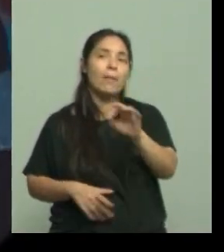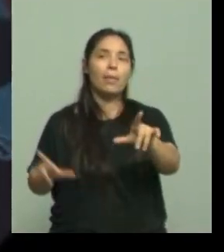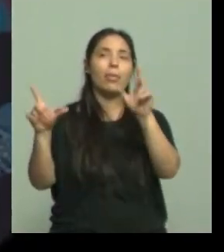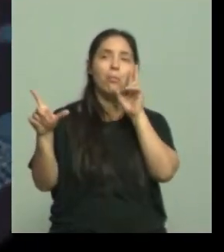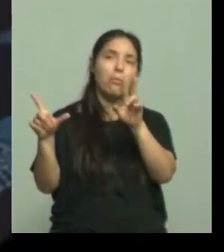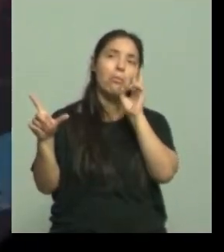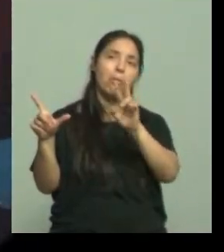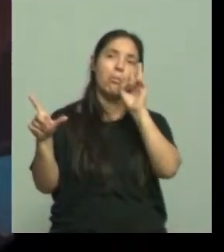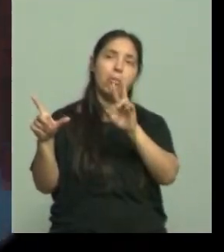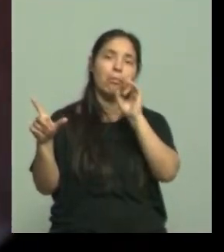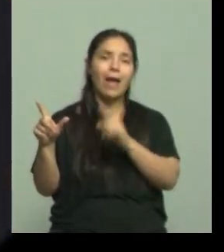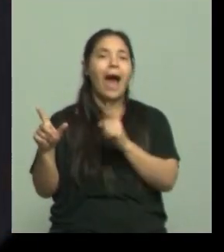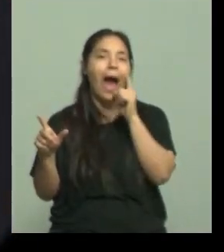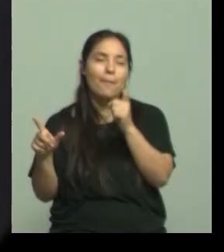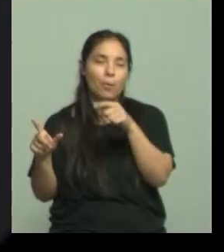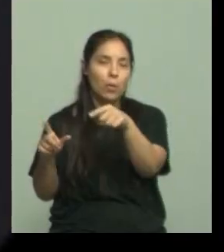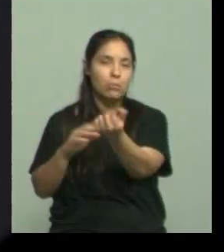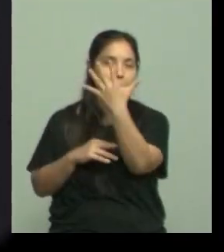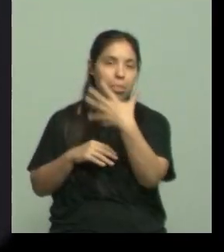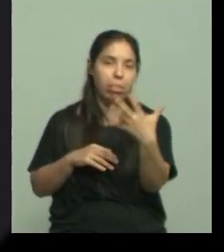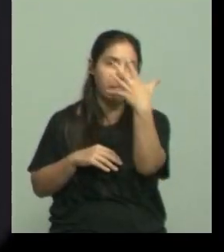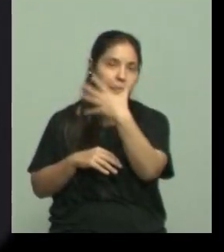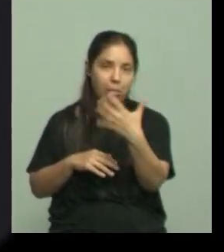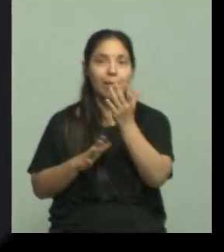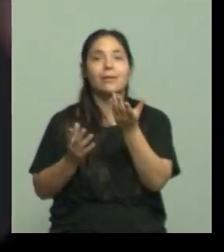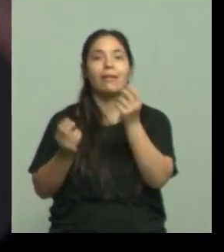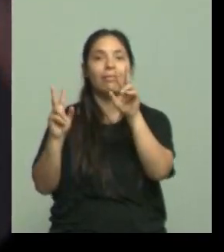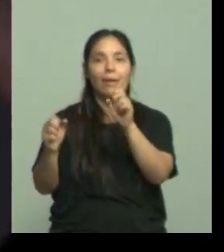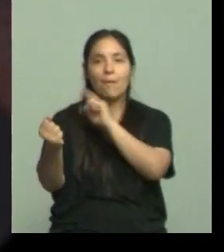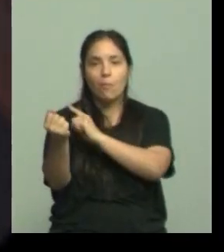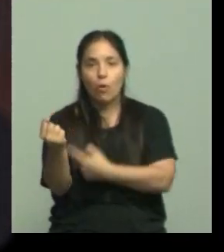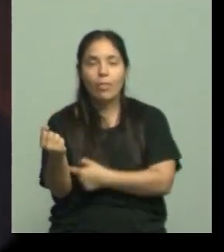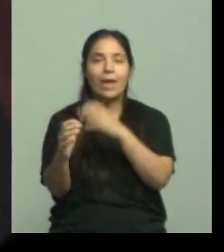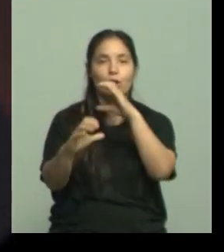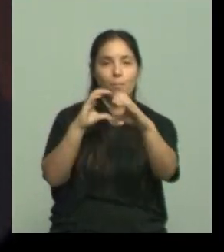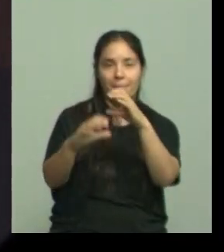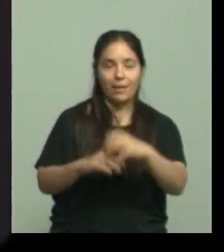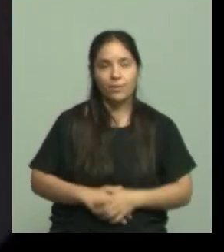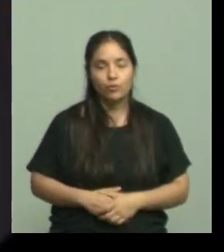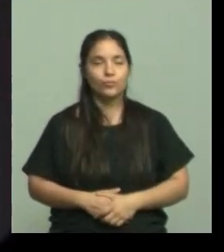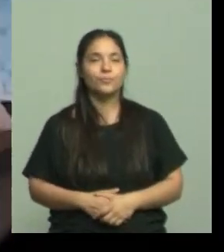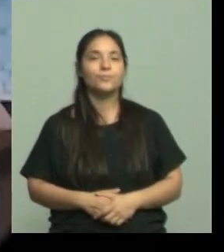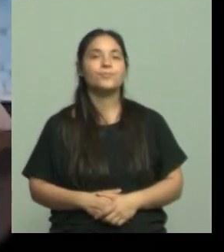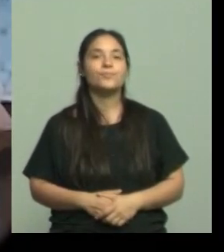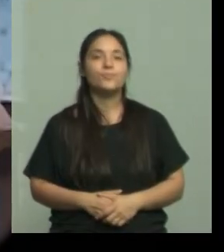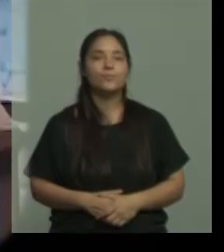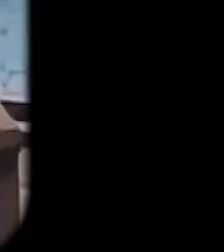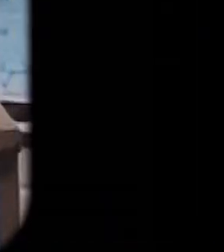solo meros receptores de los mensajes intencionados que se producen en la relación del poder y los medios.